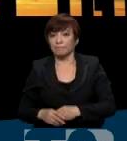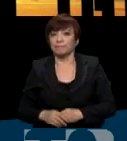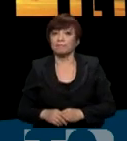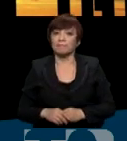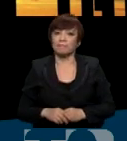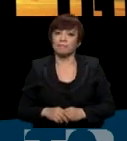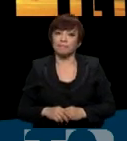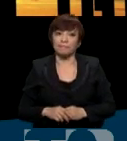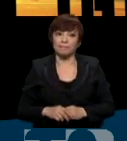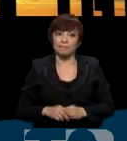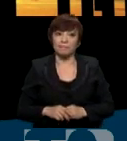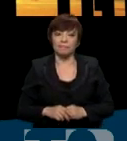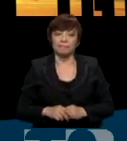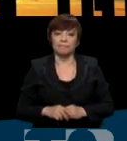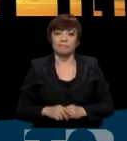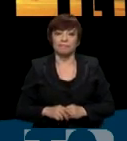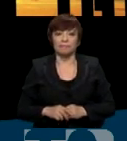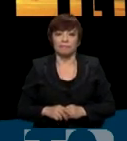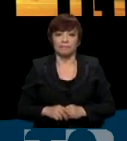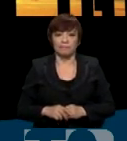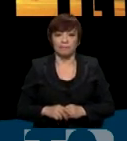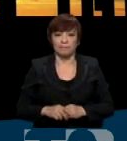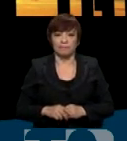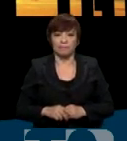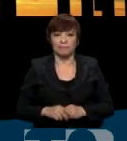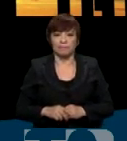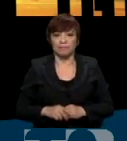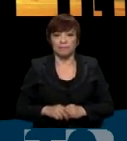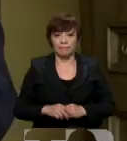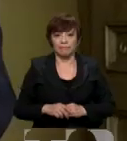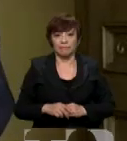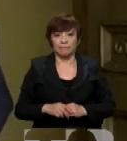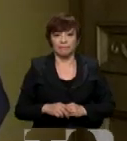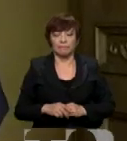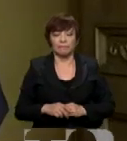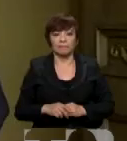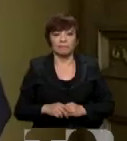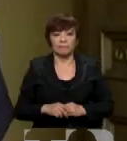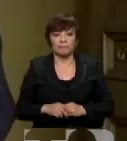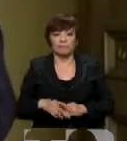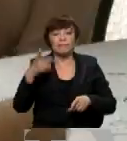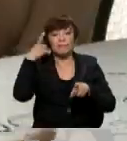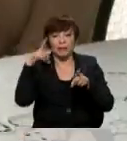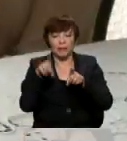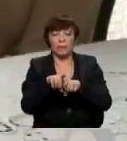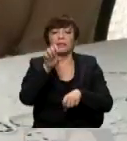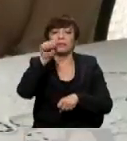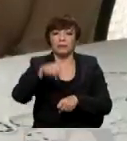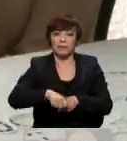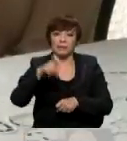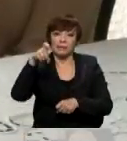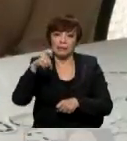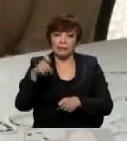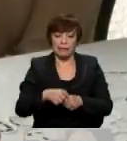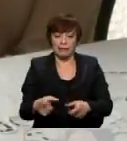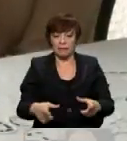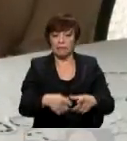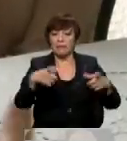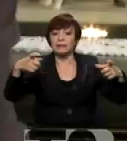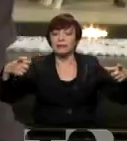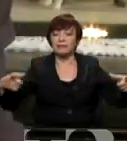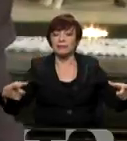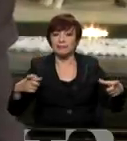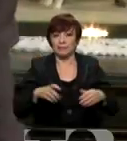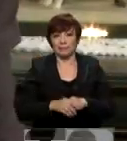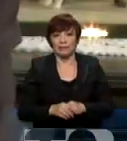Group AG Switzerland, Corfid S.A. y del consorcio Sage Corp. En lo que coinciden es en la necesidad de ampliar la capacidad de